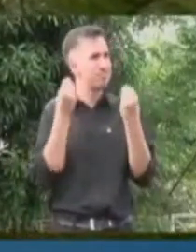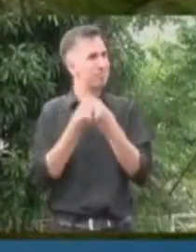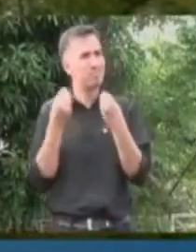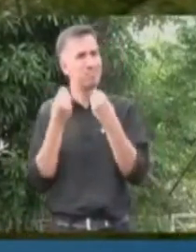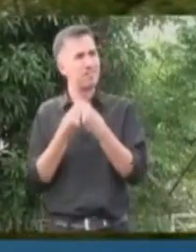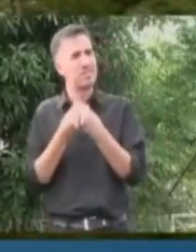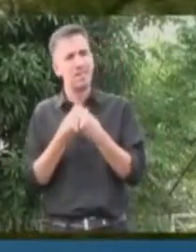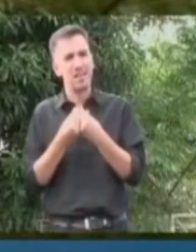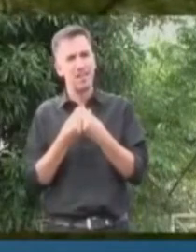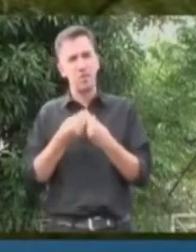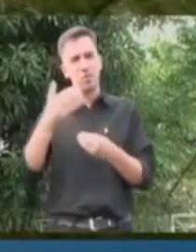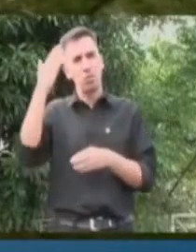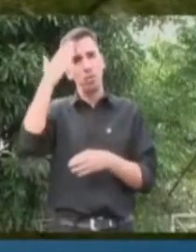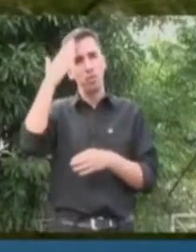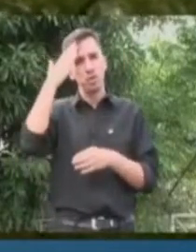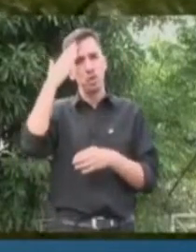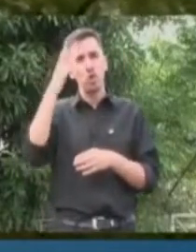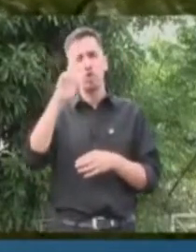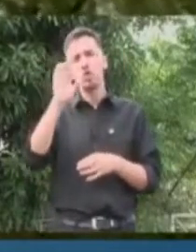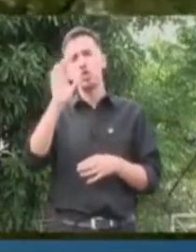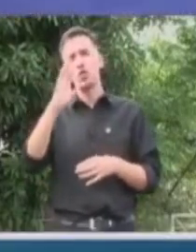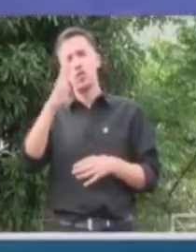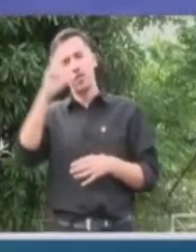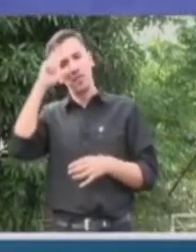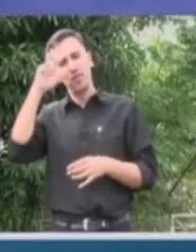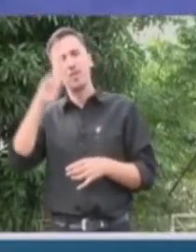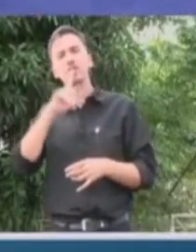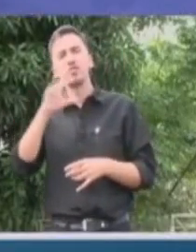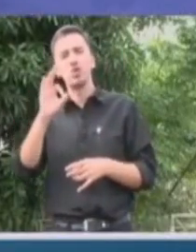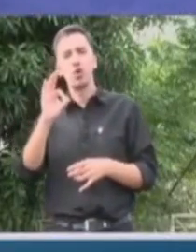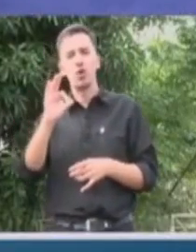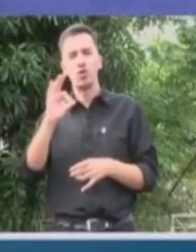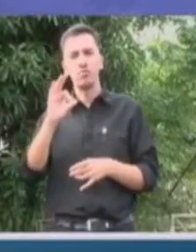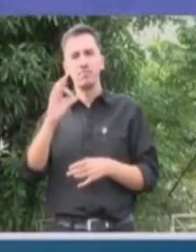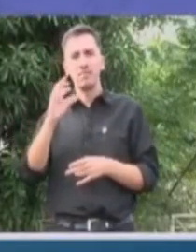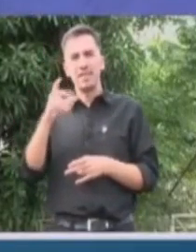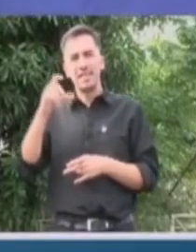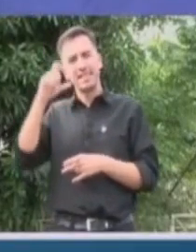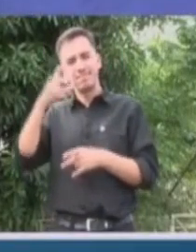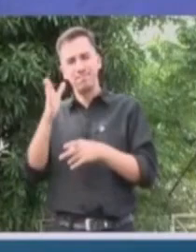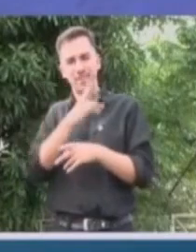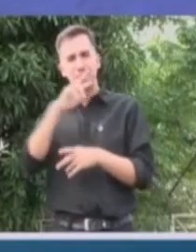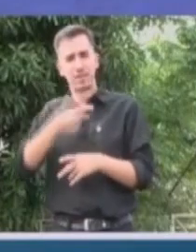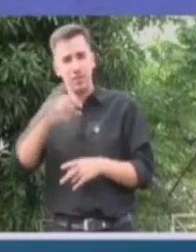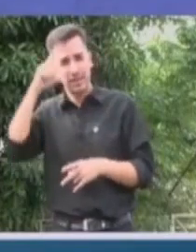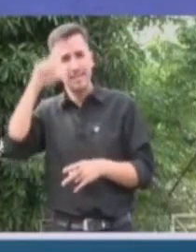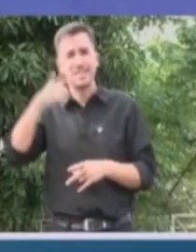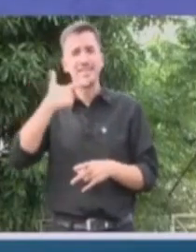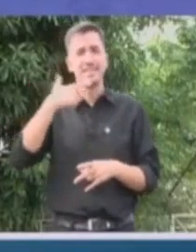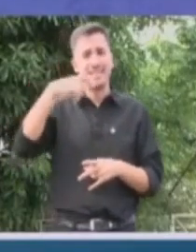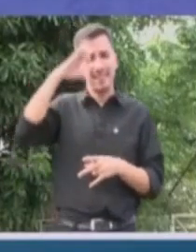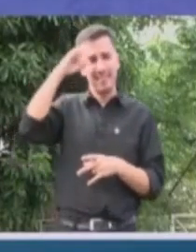memoria la de Roberto Esteve, que es un héroe misionero y que dejó su vida en las islas.